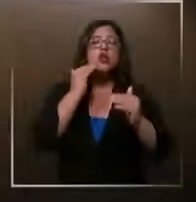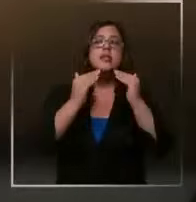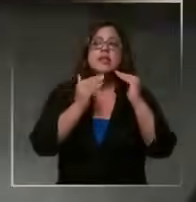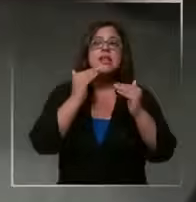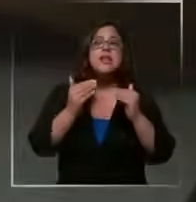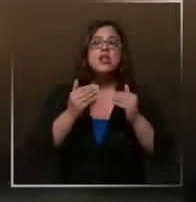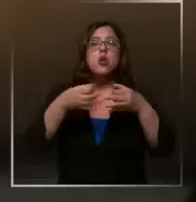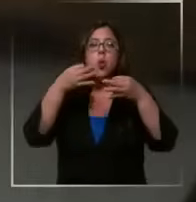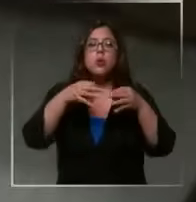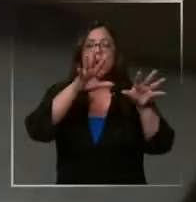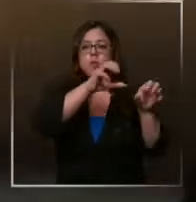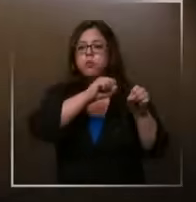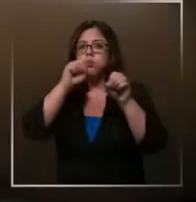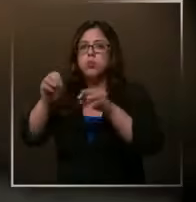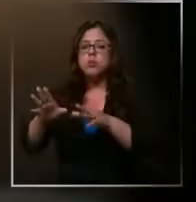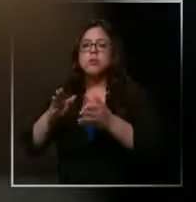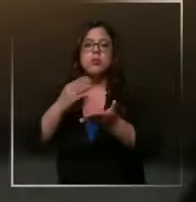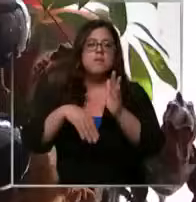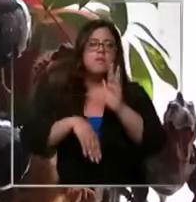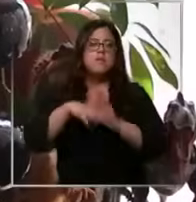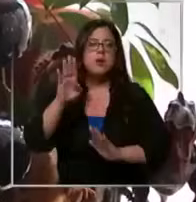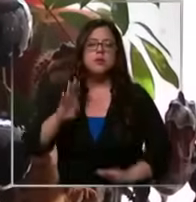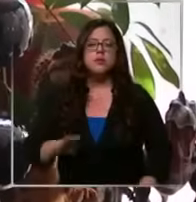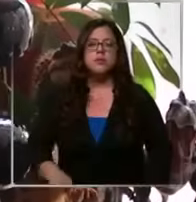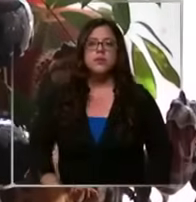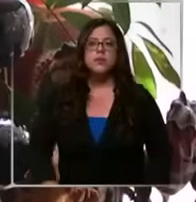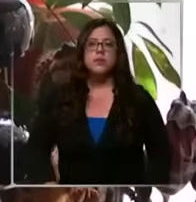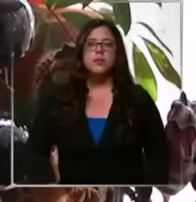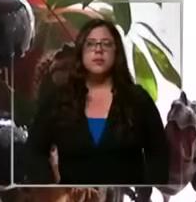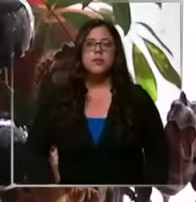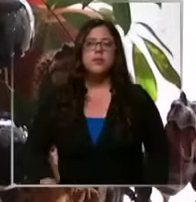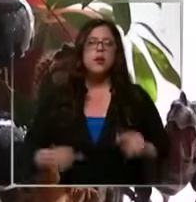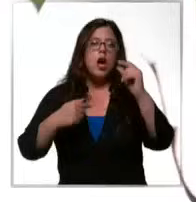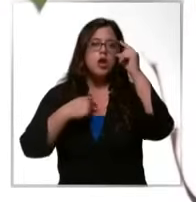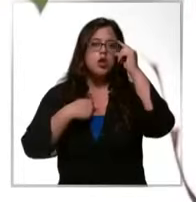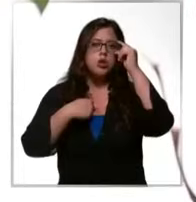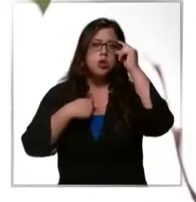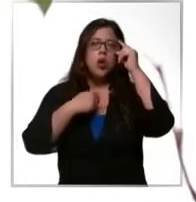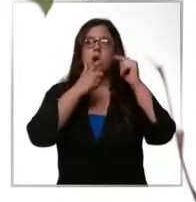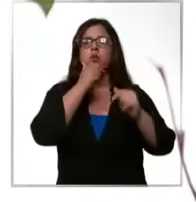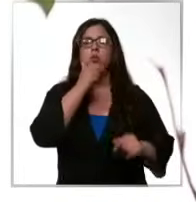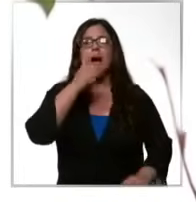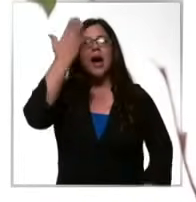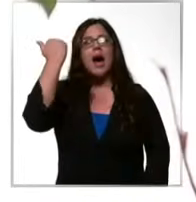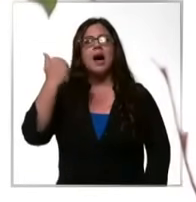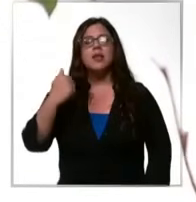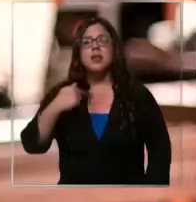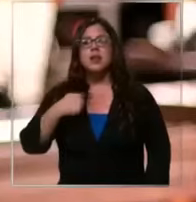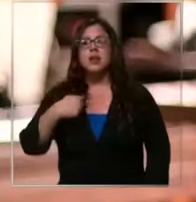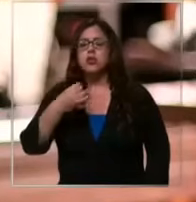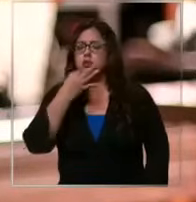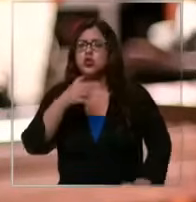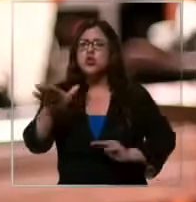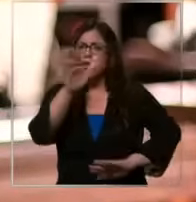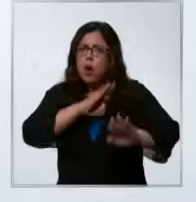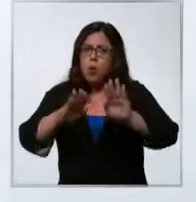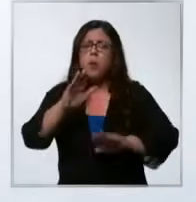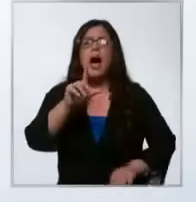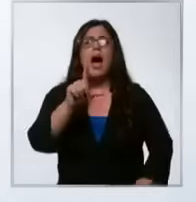cuyo desarraigo aumenta con el tiempo. De hecho, me cuestiono un poco porque siempre dije, no, yo voy a proteger a